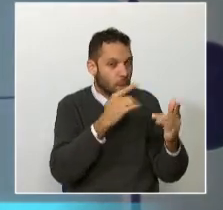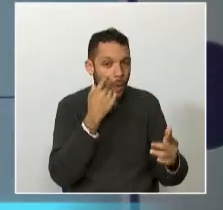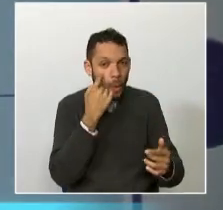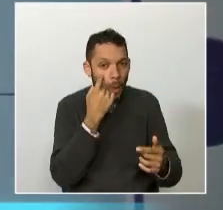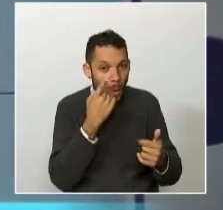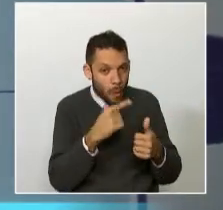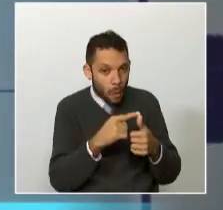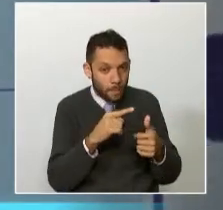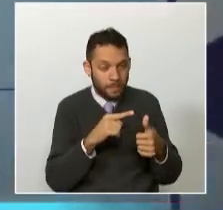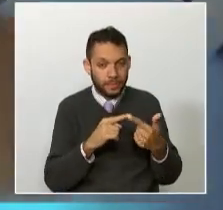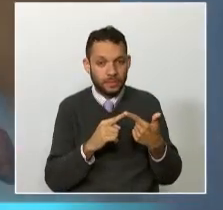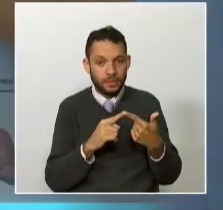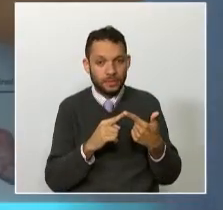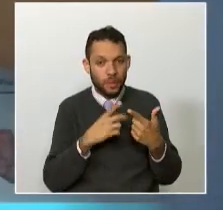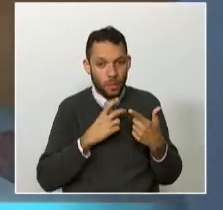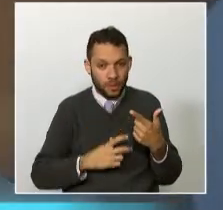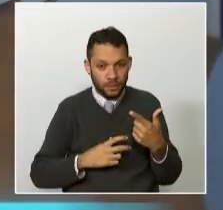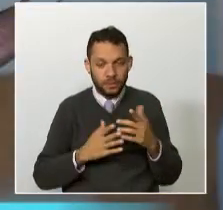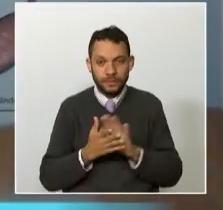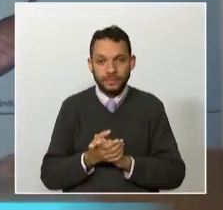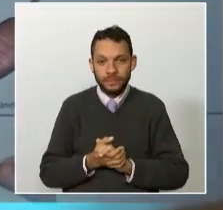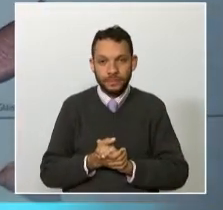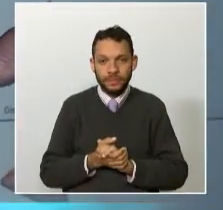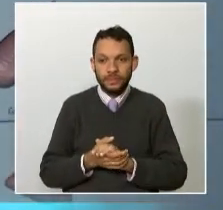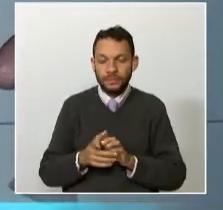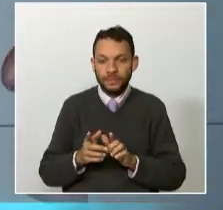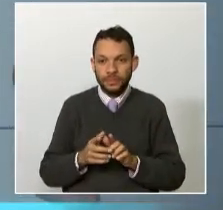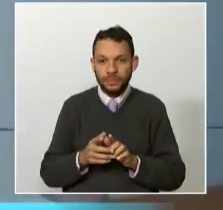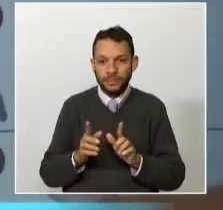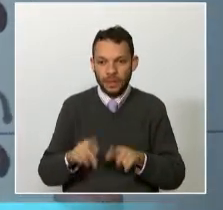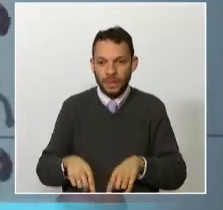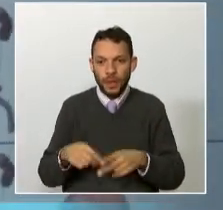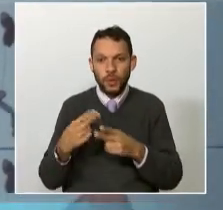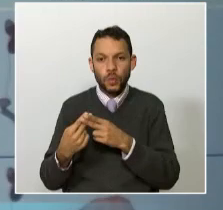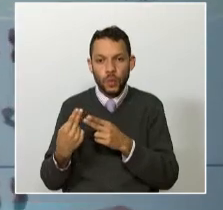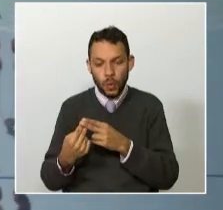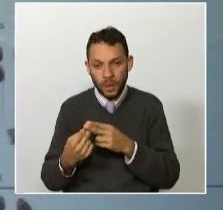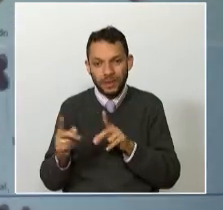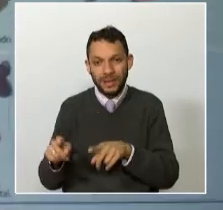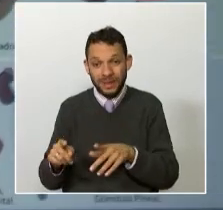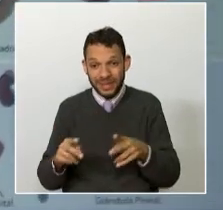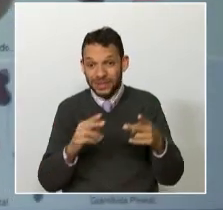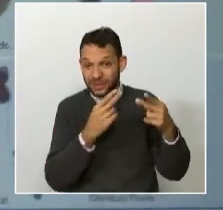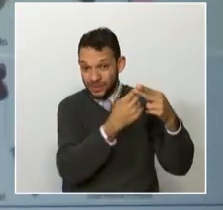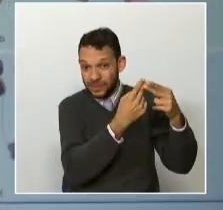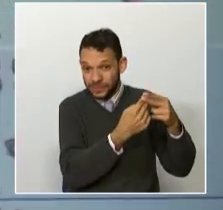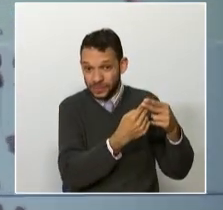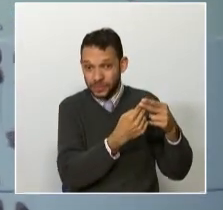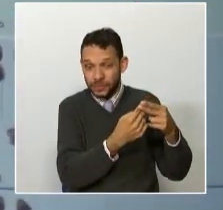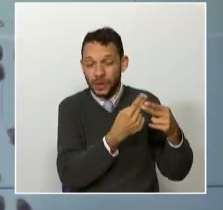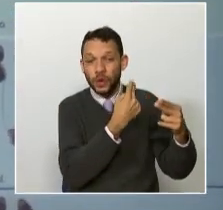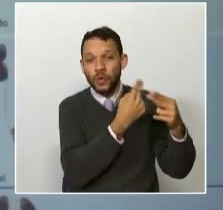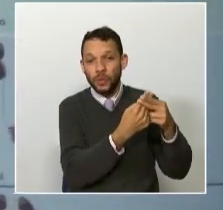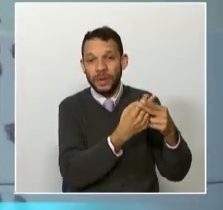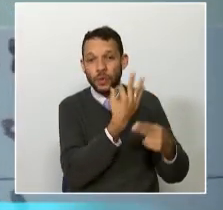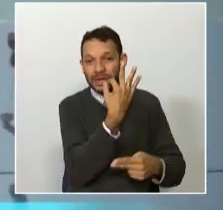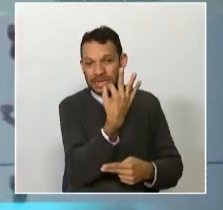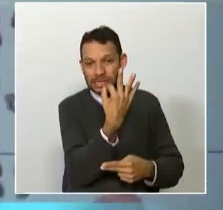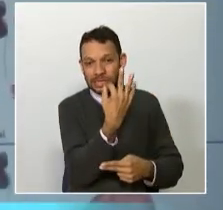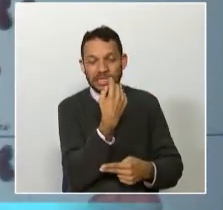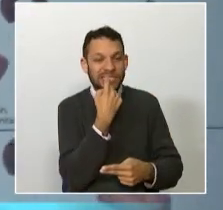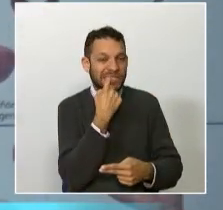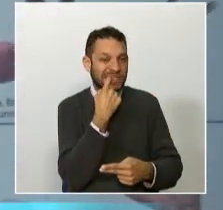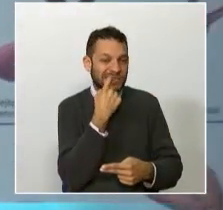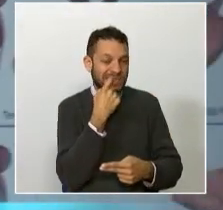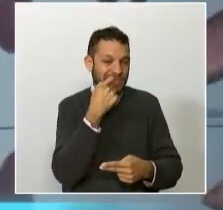ojo. Ustedes manejan una nomenclatura, unos números. Ok. El canino, que es el número 3, ¿sí?